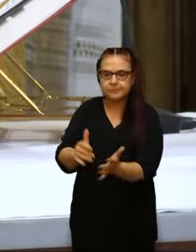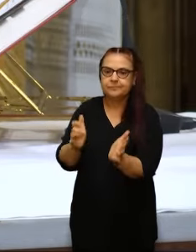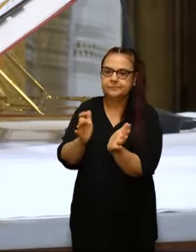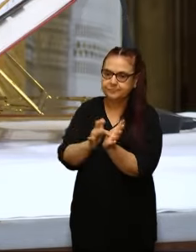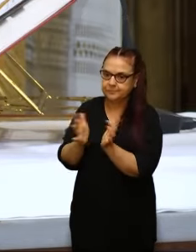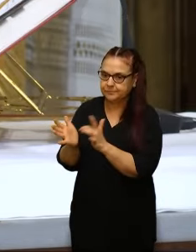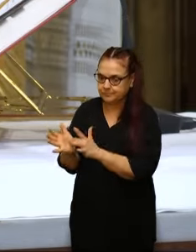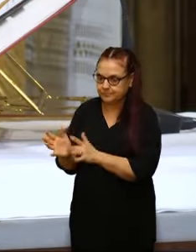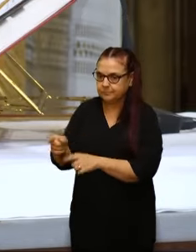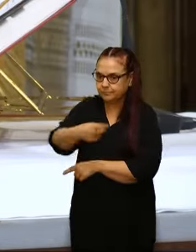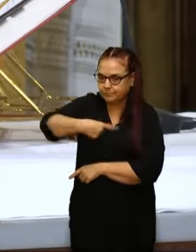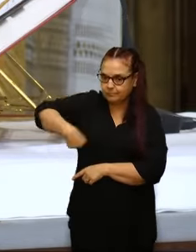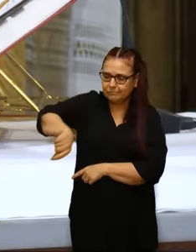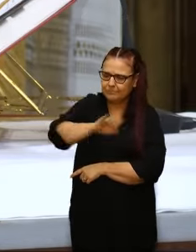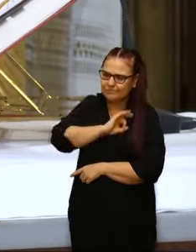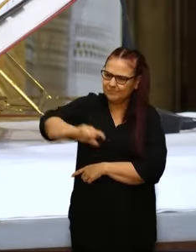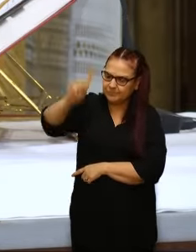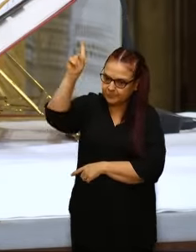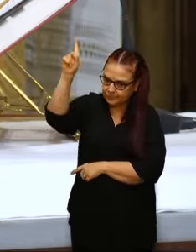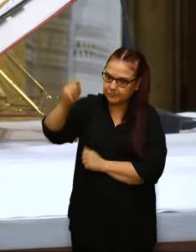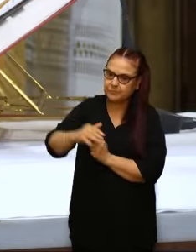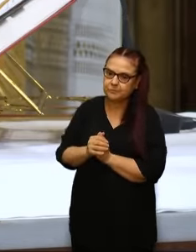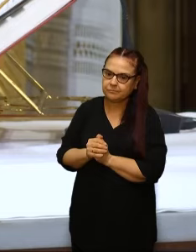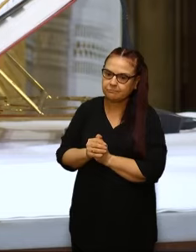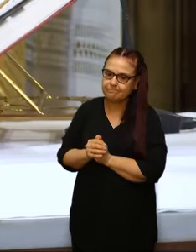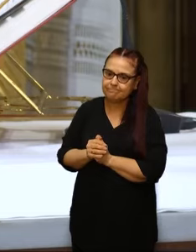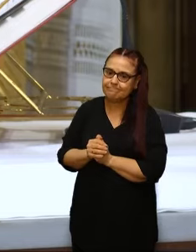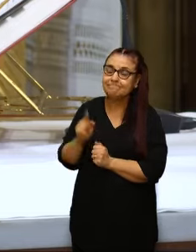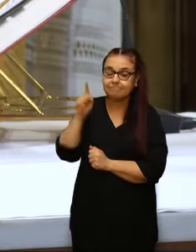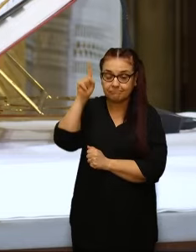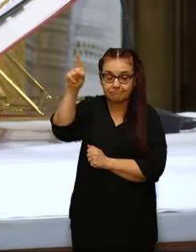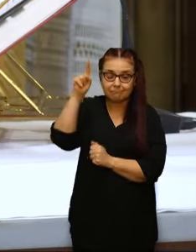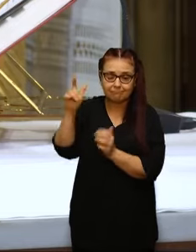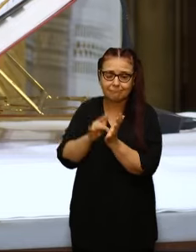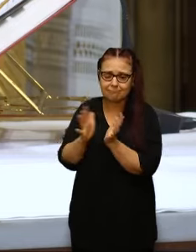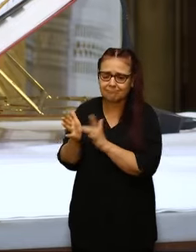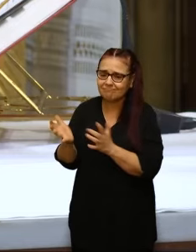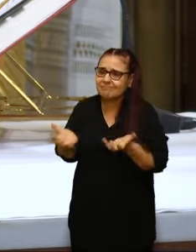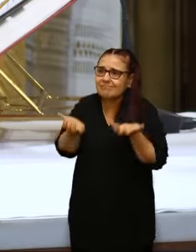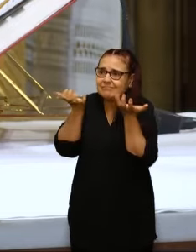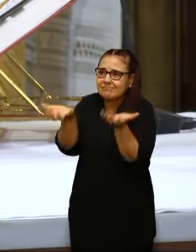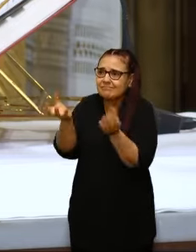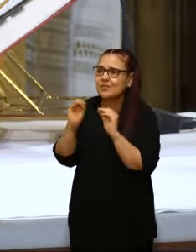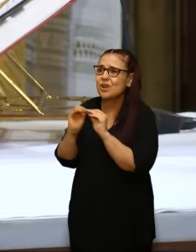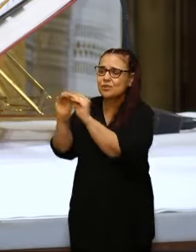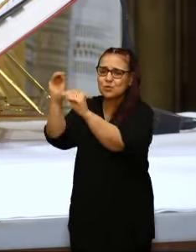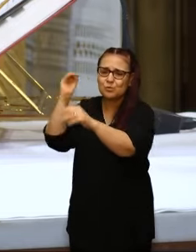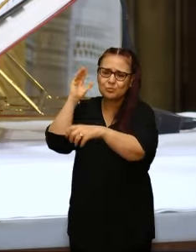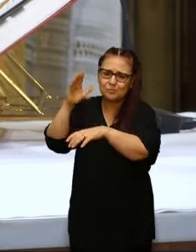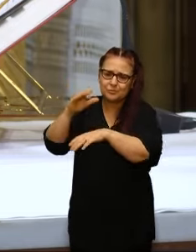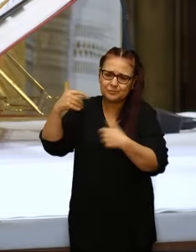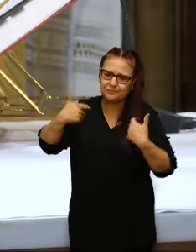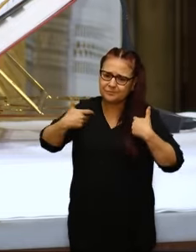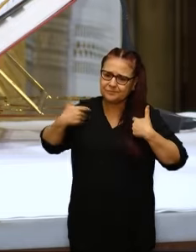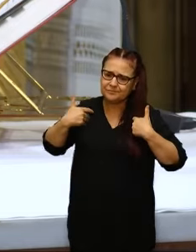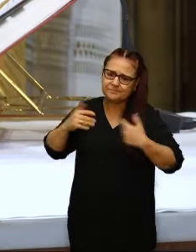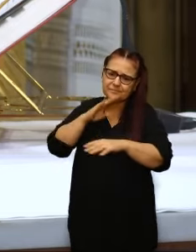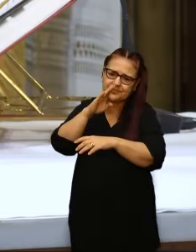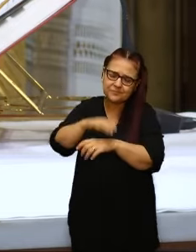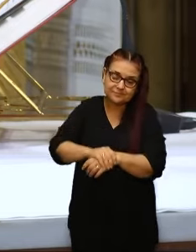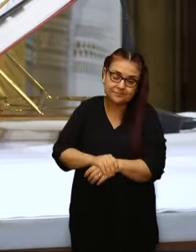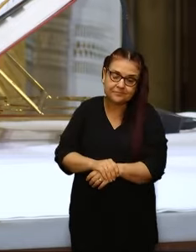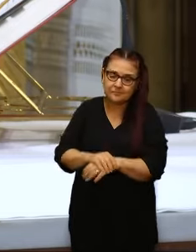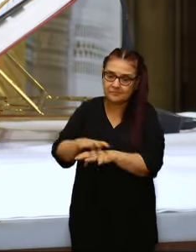y la sangre de Jesucristo nuestro Señor, el cual, cuando iba a ser entregado a su pasión